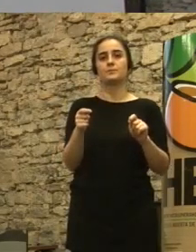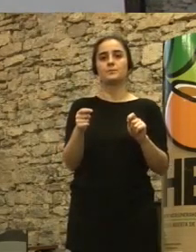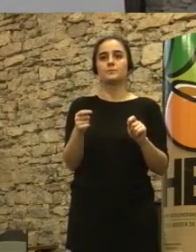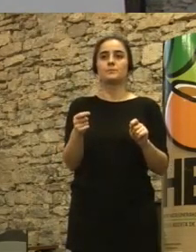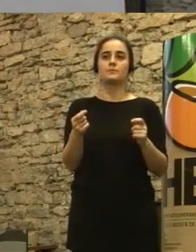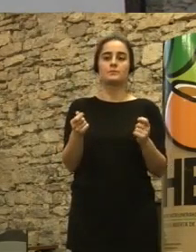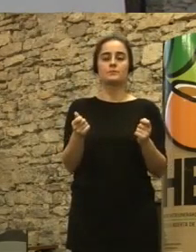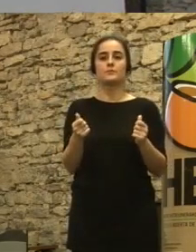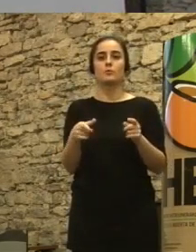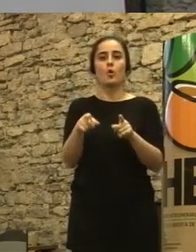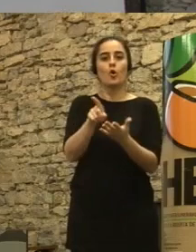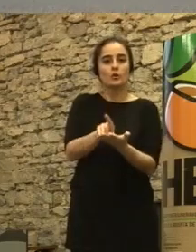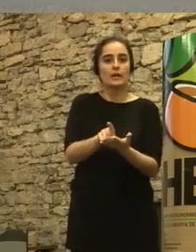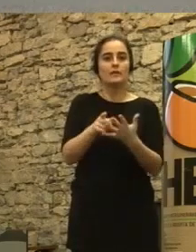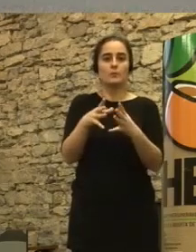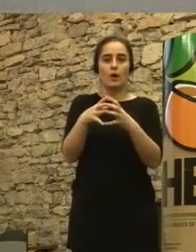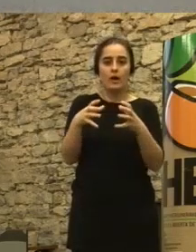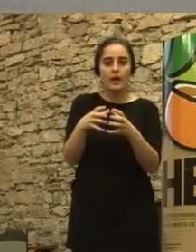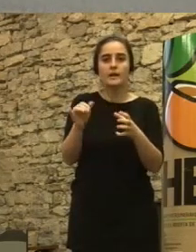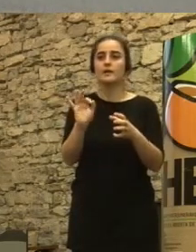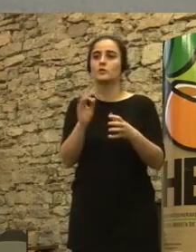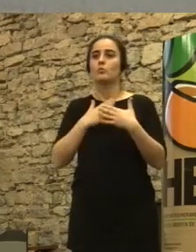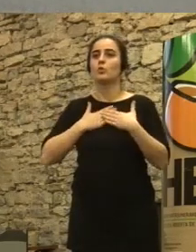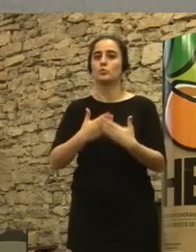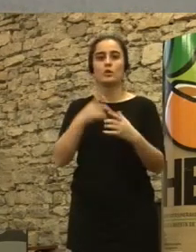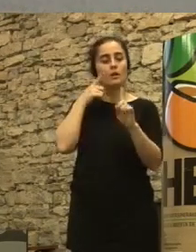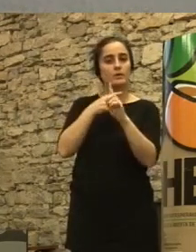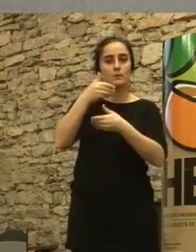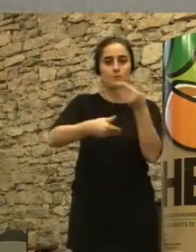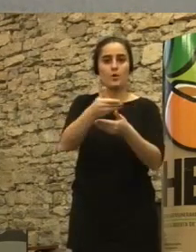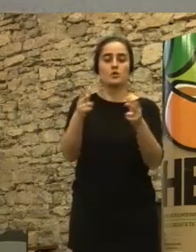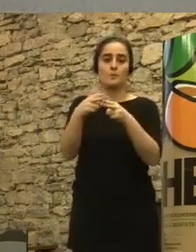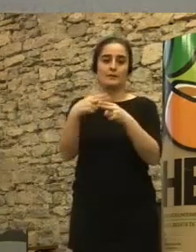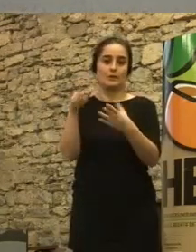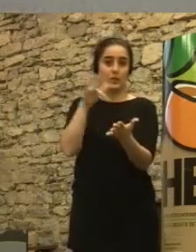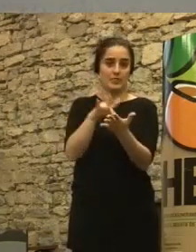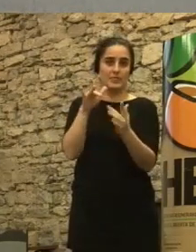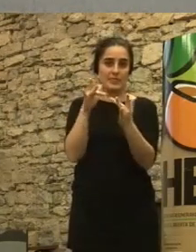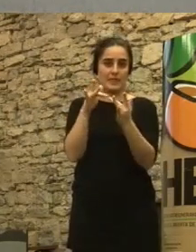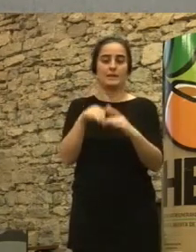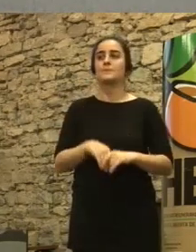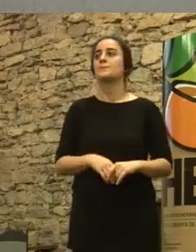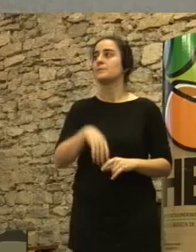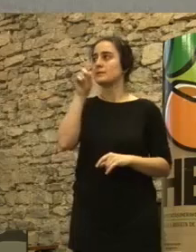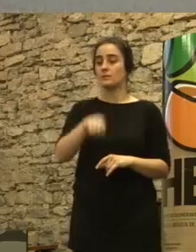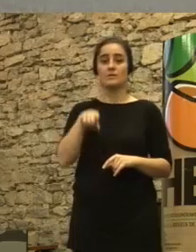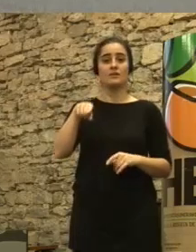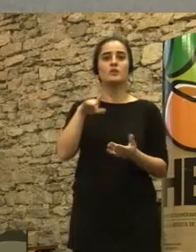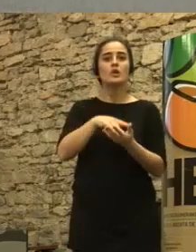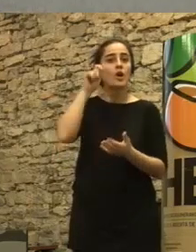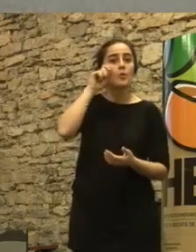digamos, ganas o voluntad de estar cerca del proceso político. También hacen otras cosas. ¿Sabéis que Rumanía es el único país donde no hay un